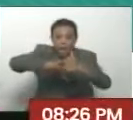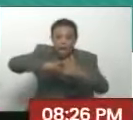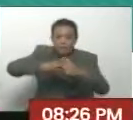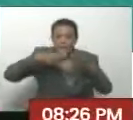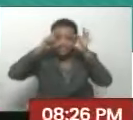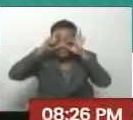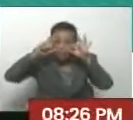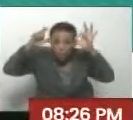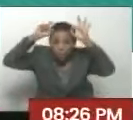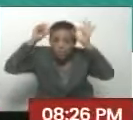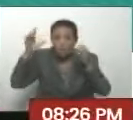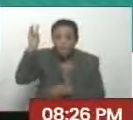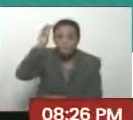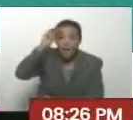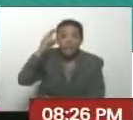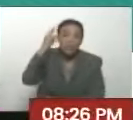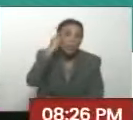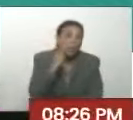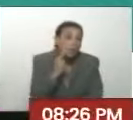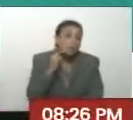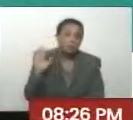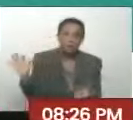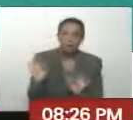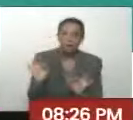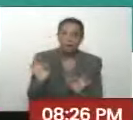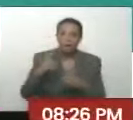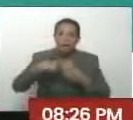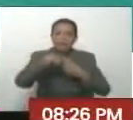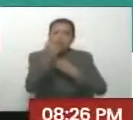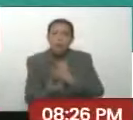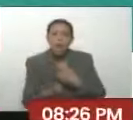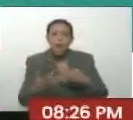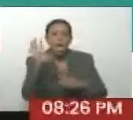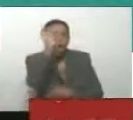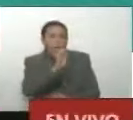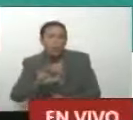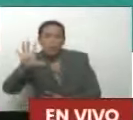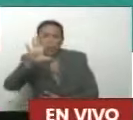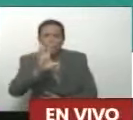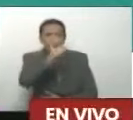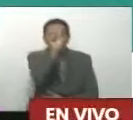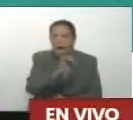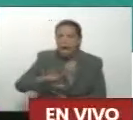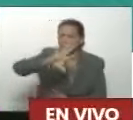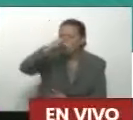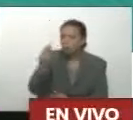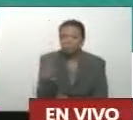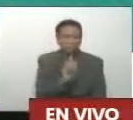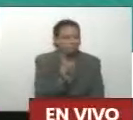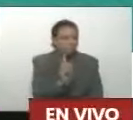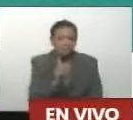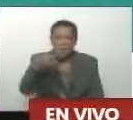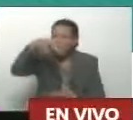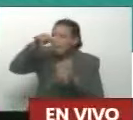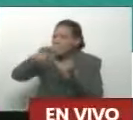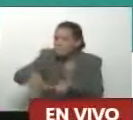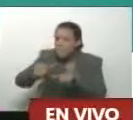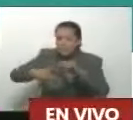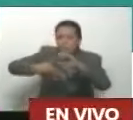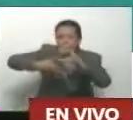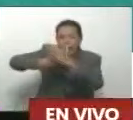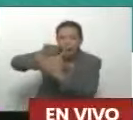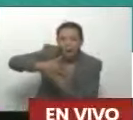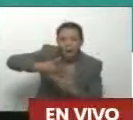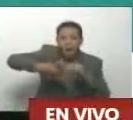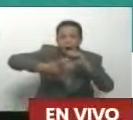Rodríguez para acá, no tiene que salir a ningún lugar del mundo a buscar pensadores, filósofos, referentes. Y Enrique